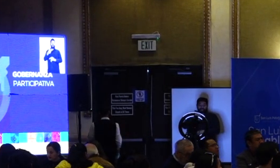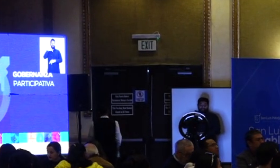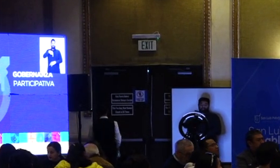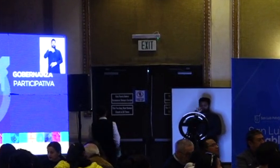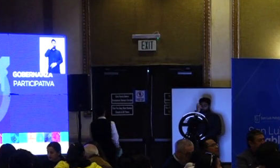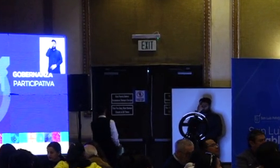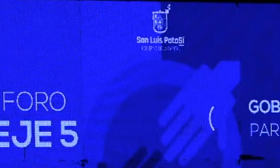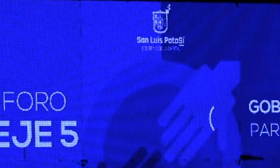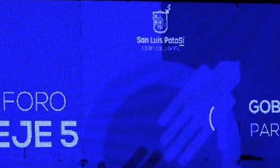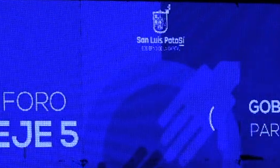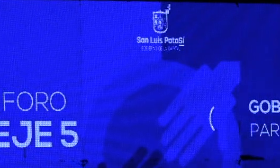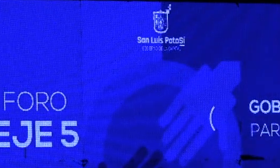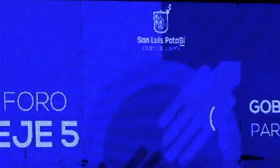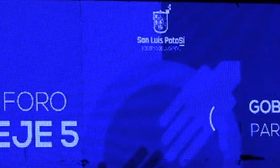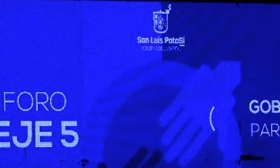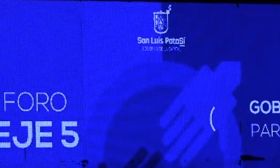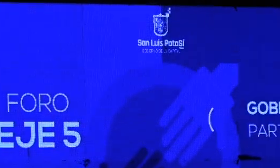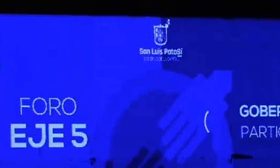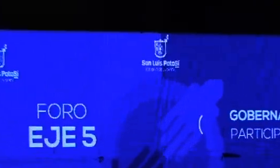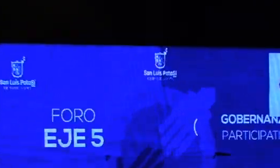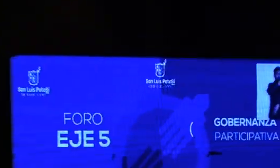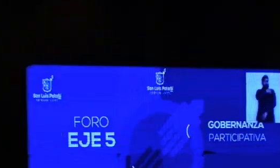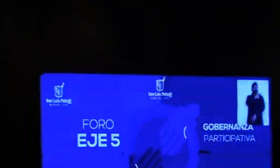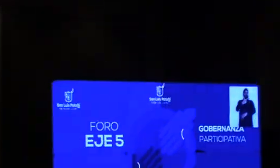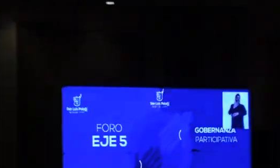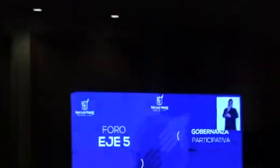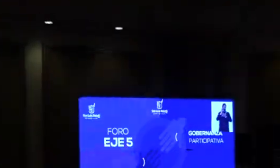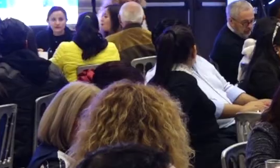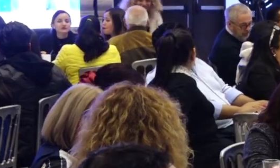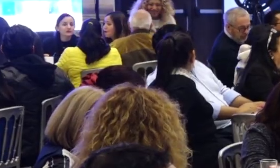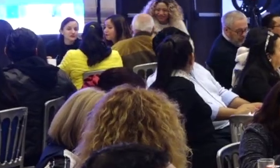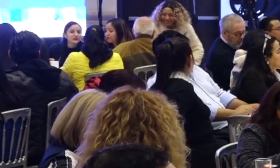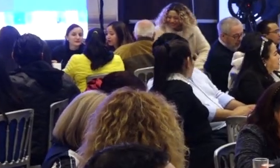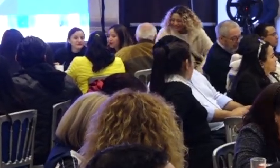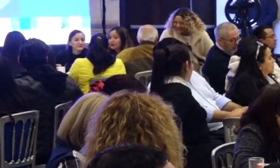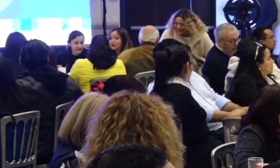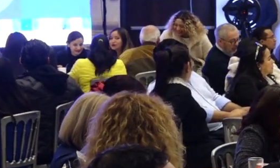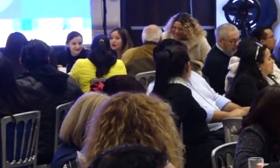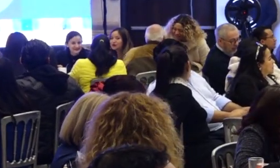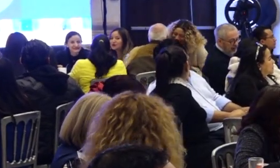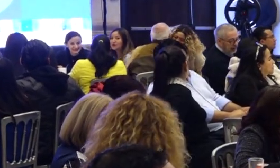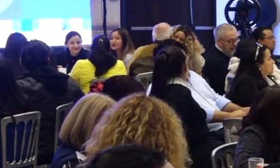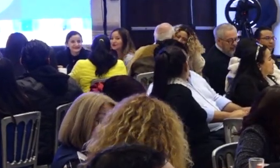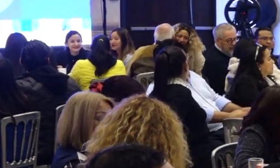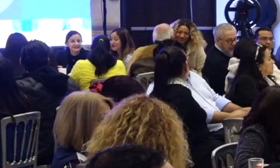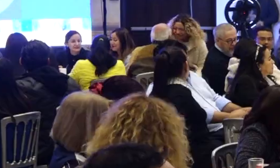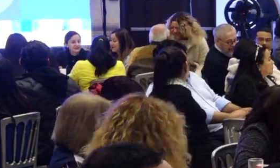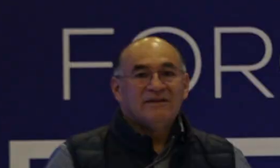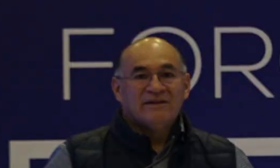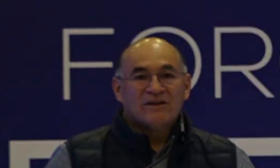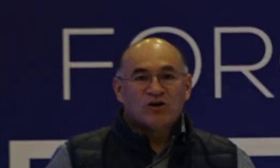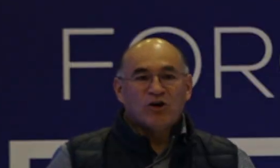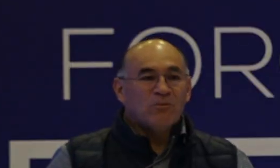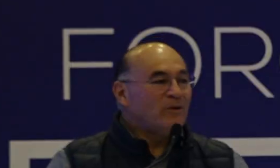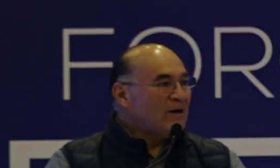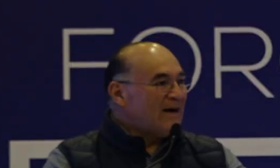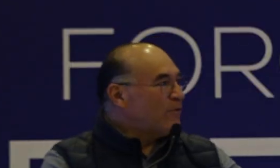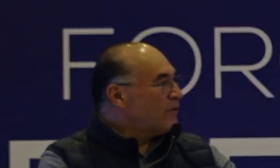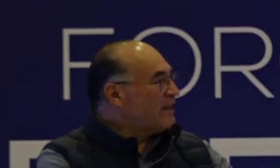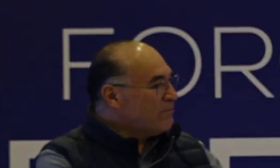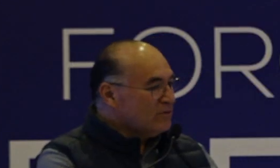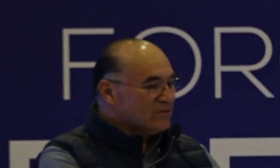el alcalde Enrique Galindo Ceballos destacó la importancia del buen gobierno y que dijo, viene desde abajo, desde la ciudadanía.